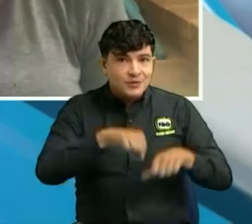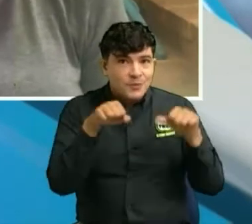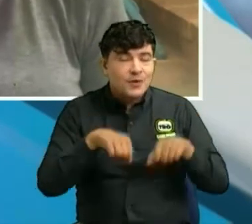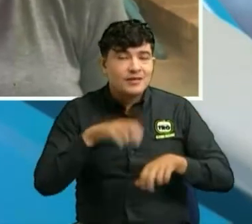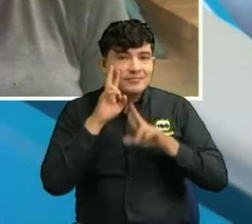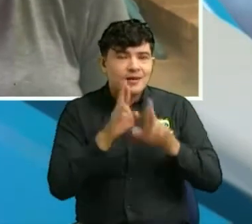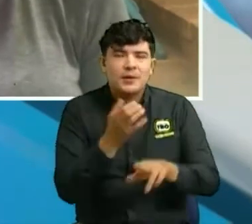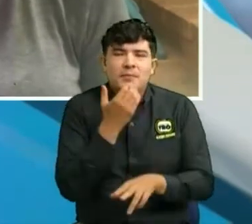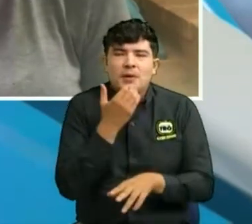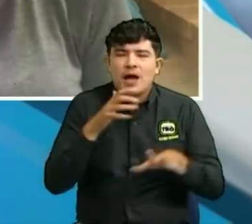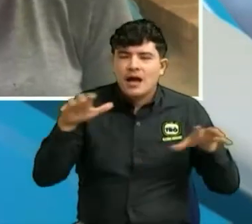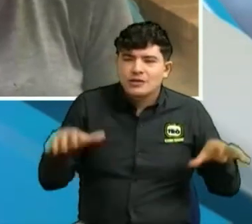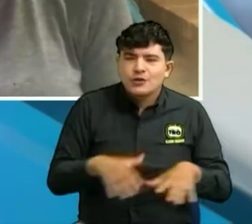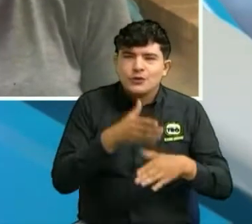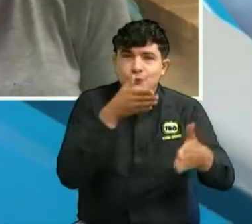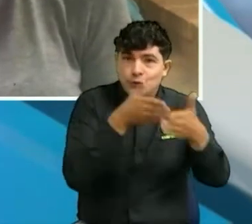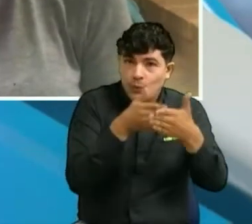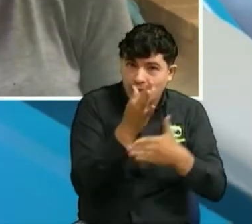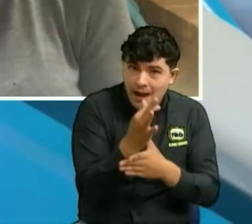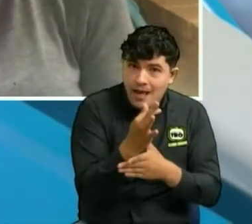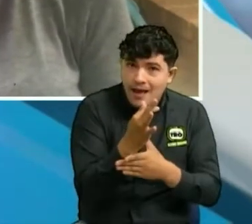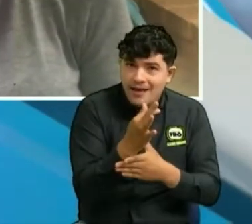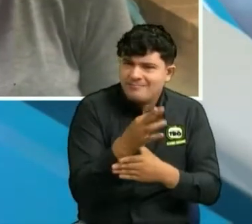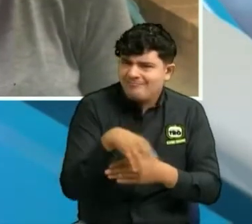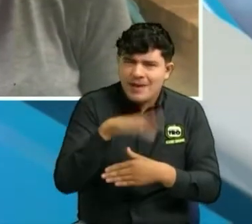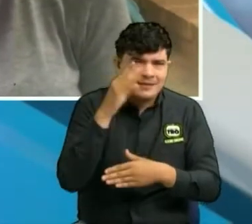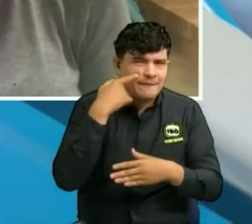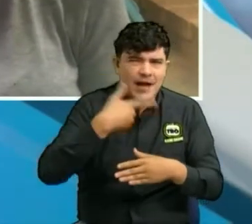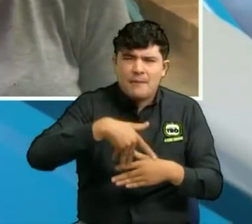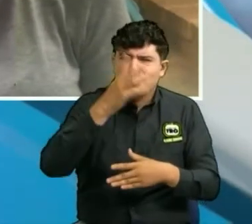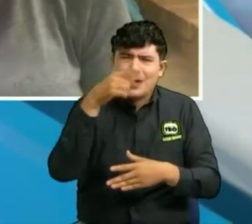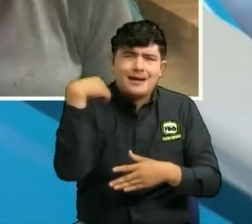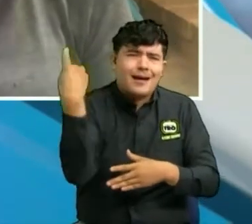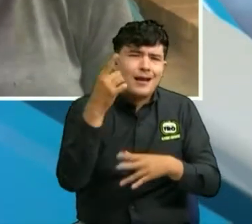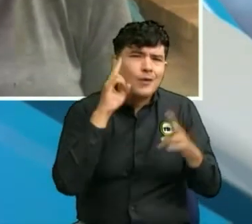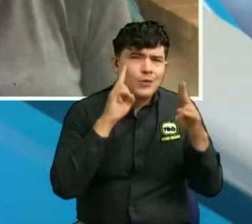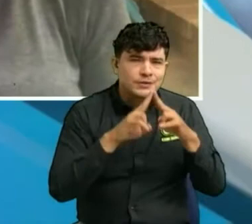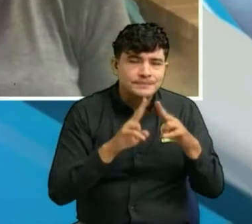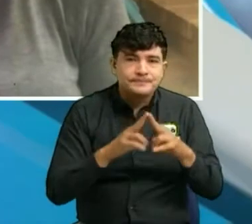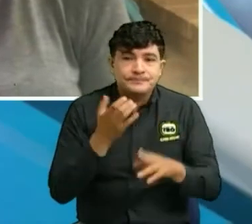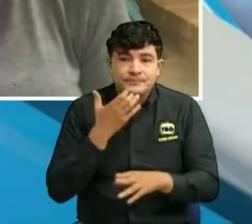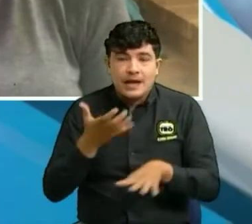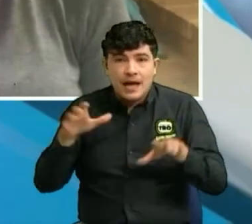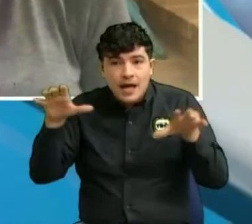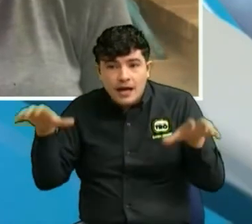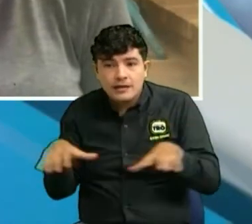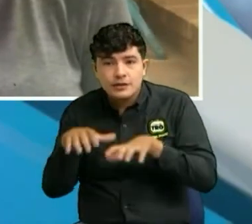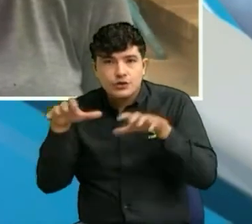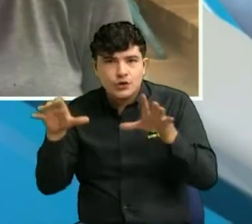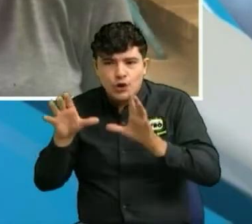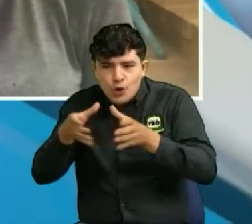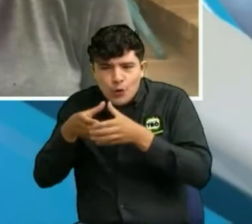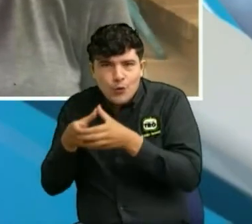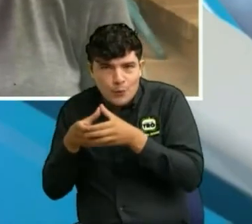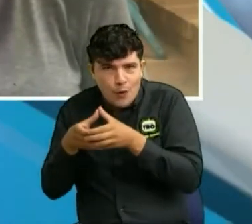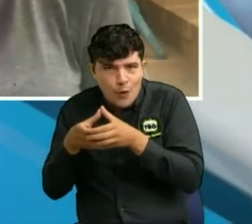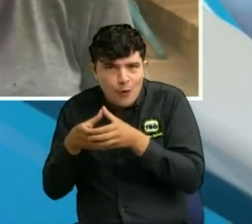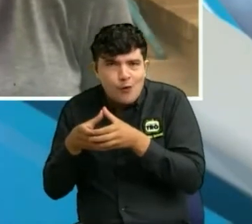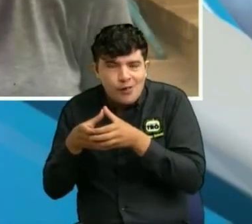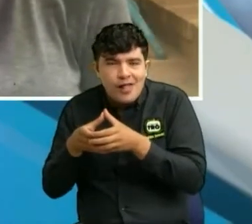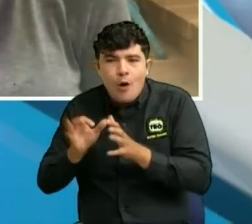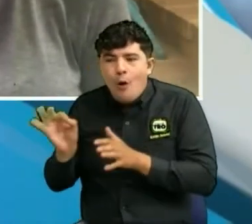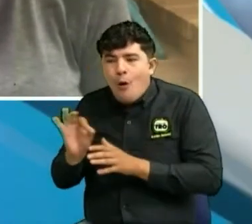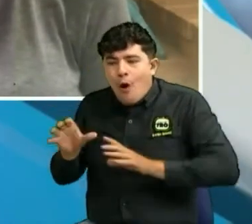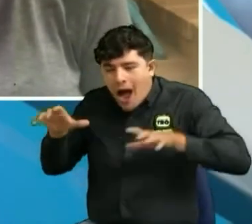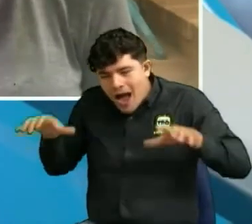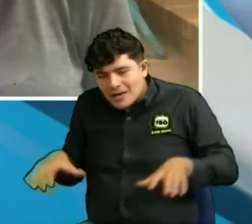por ejemplo, tenemos la acción de tutela, que es la más popular, la conocida por todos. Tenemos las acciones de grupo y tenemos las